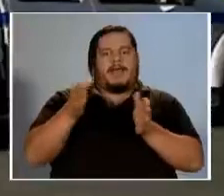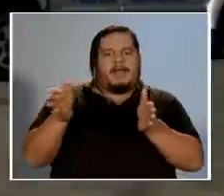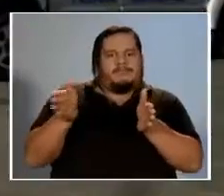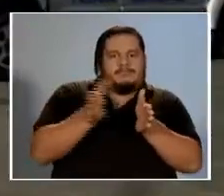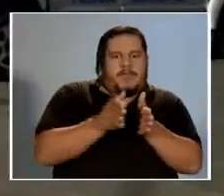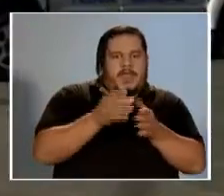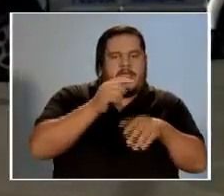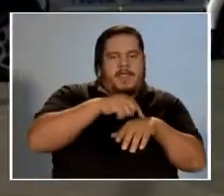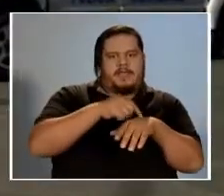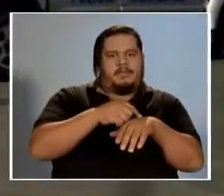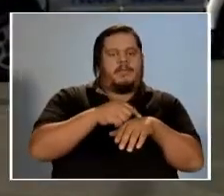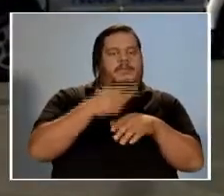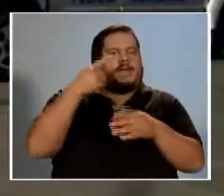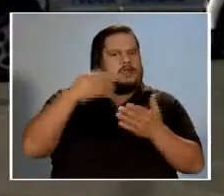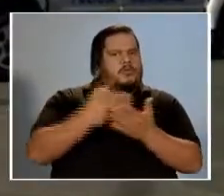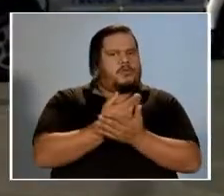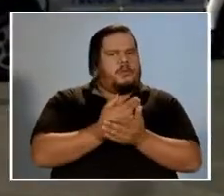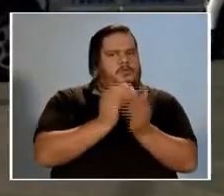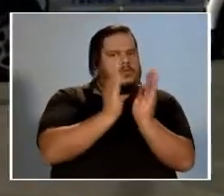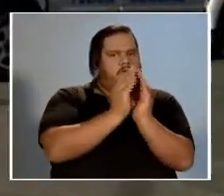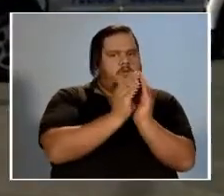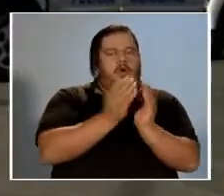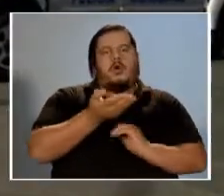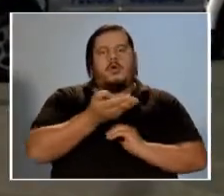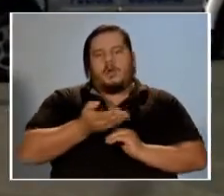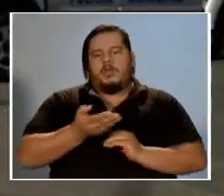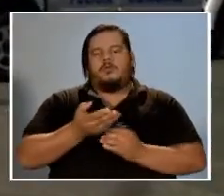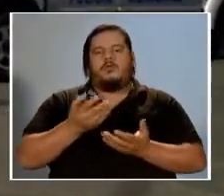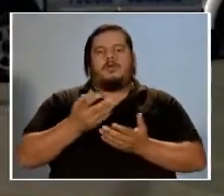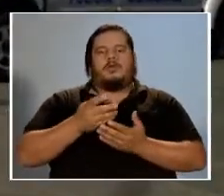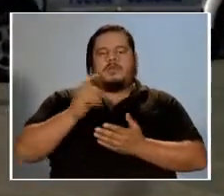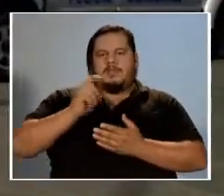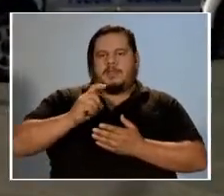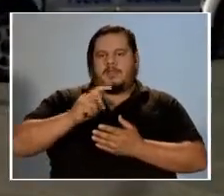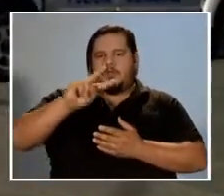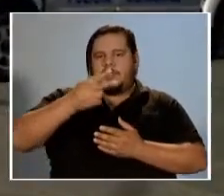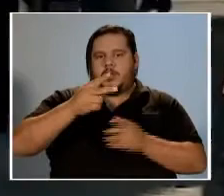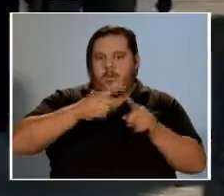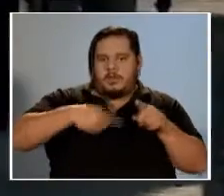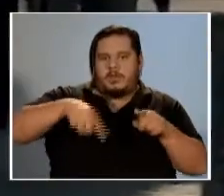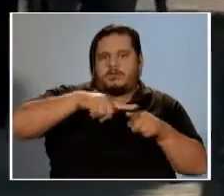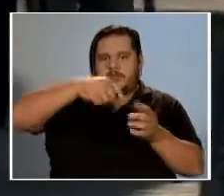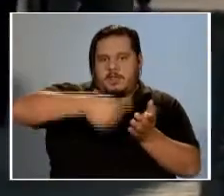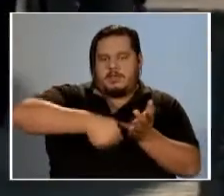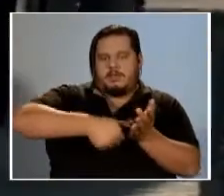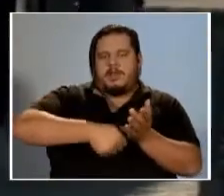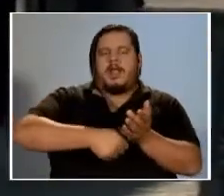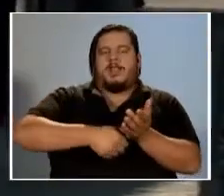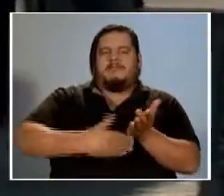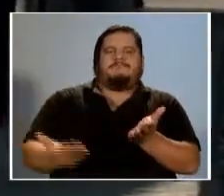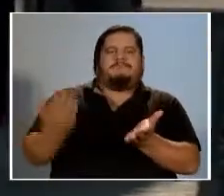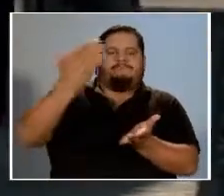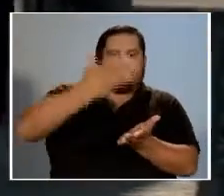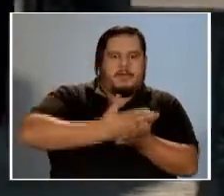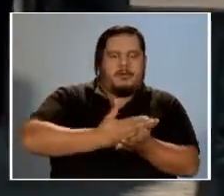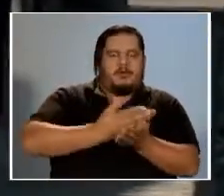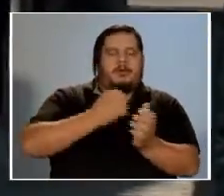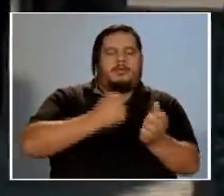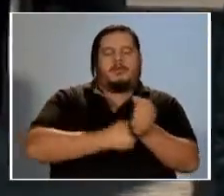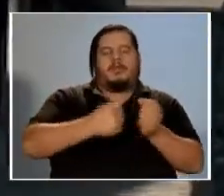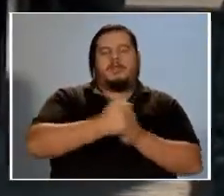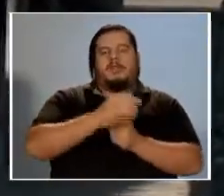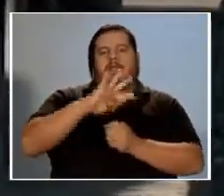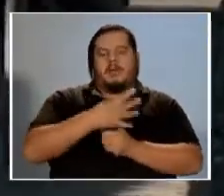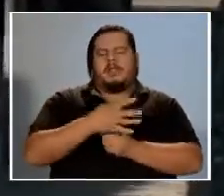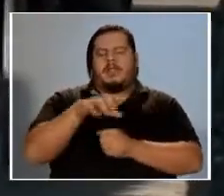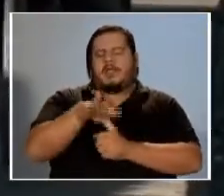la realización de nuevos comicios, cuando sea necesaria una segunda ronda electoral, fue frenada por la Sala Constitucional, que encontró un